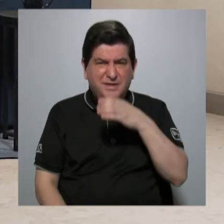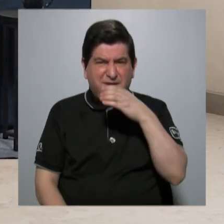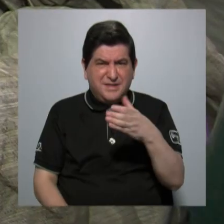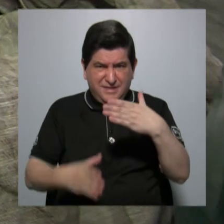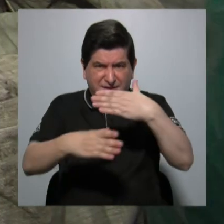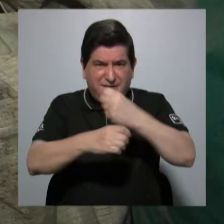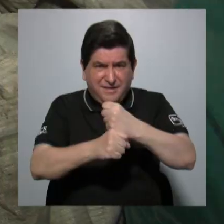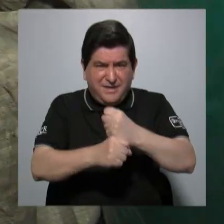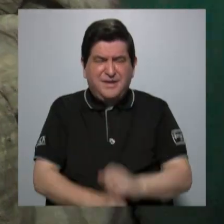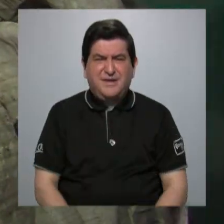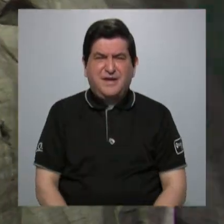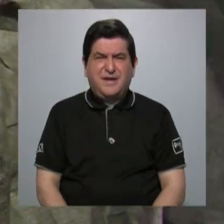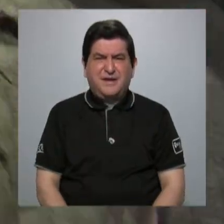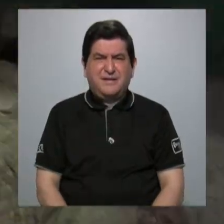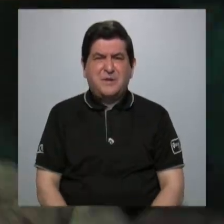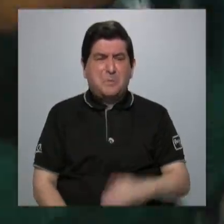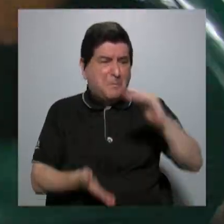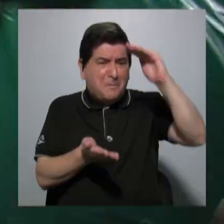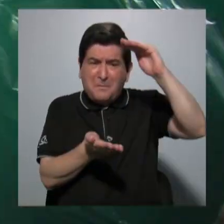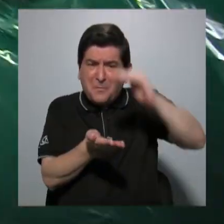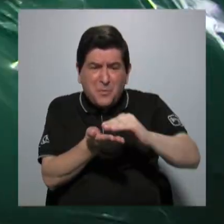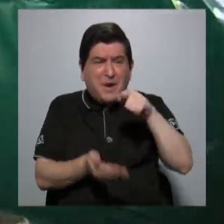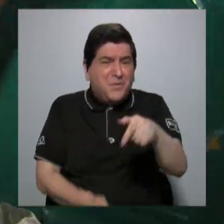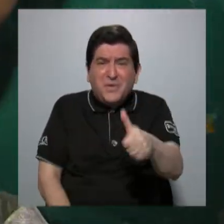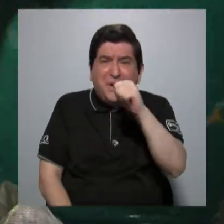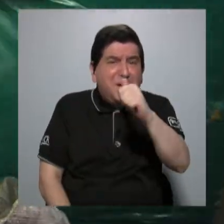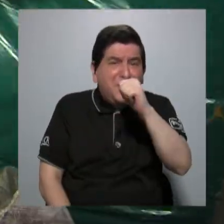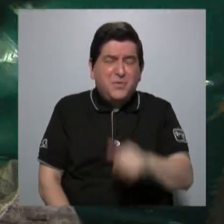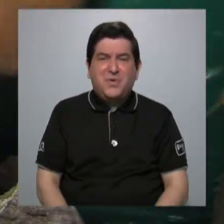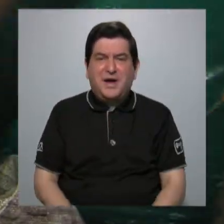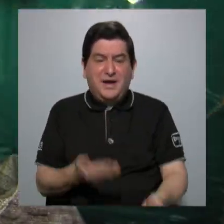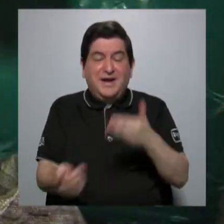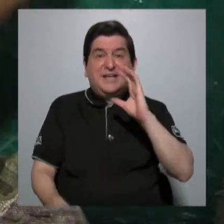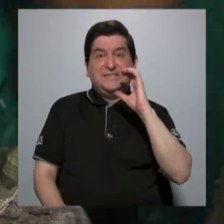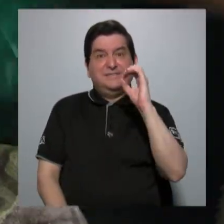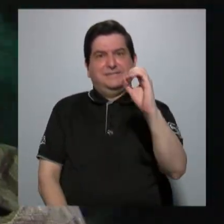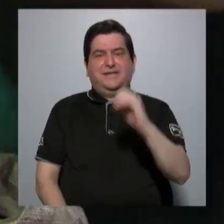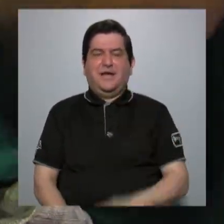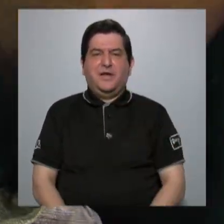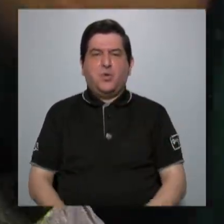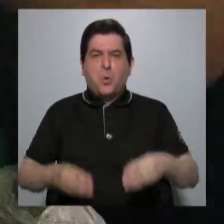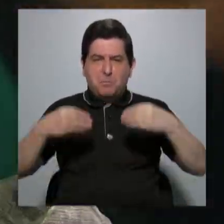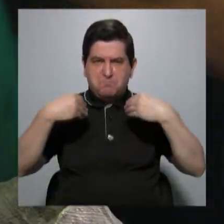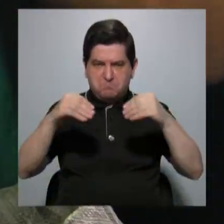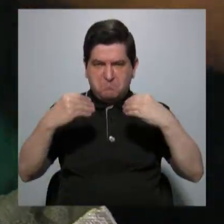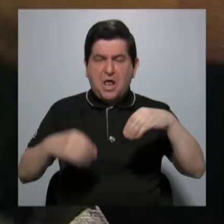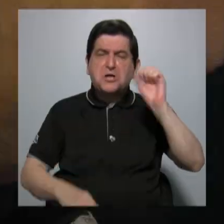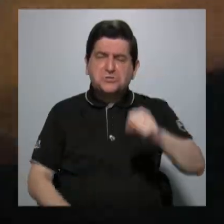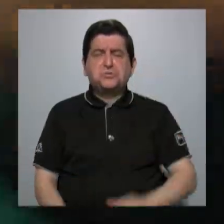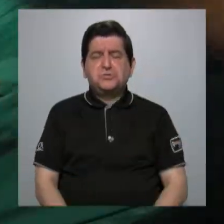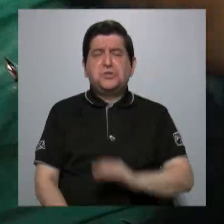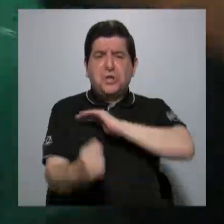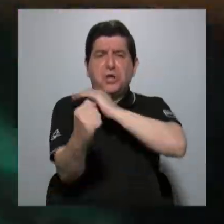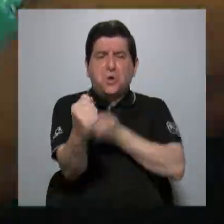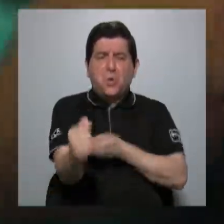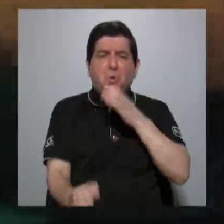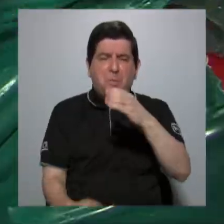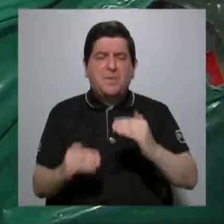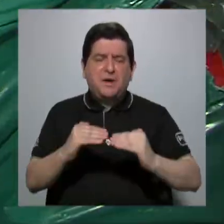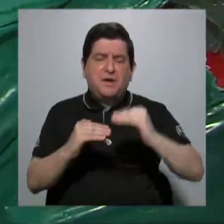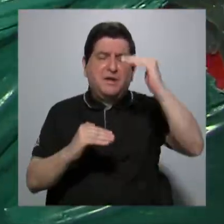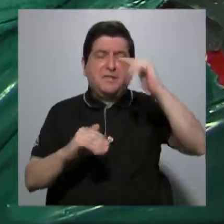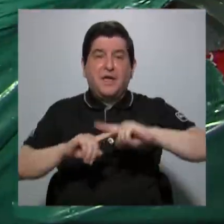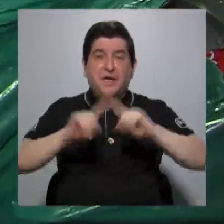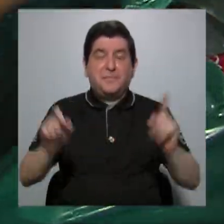calor para generar energía muy bajo porque es agua, casi cero. Claro, los plásticos y esto sí tienen un poder calorífico muy